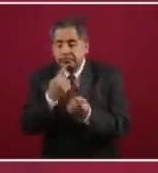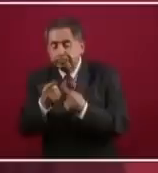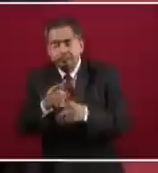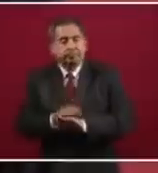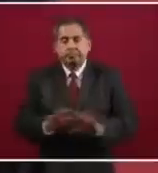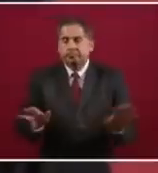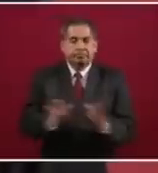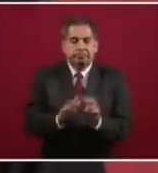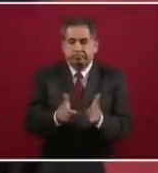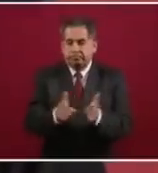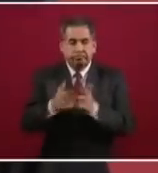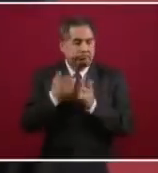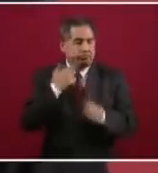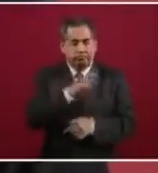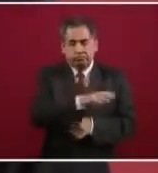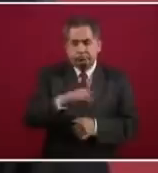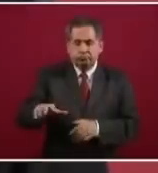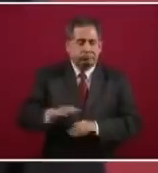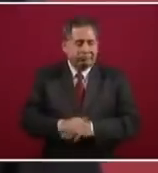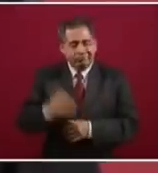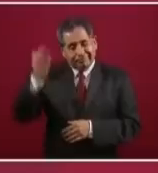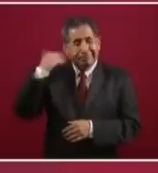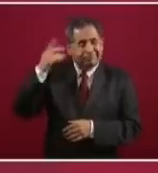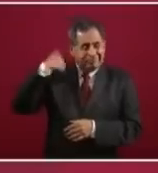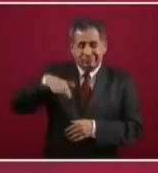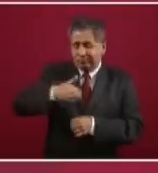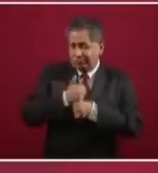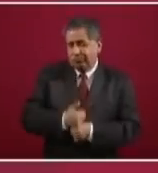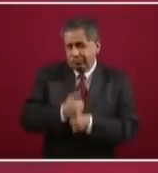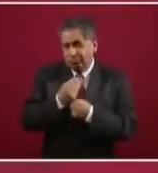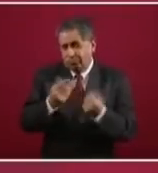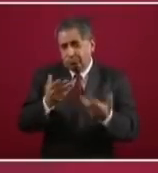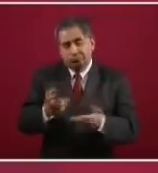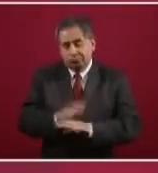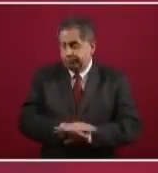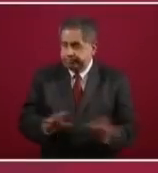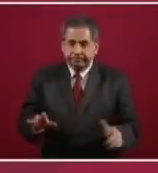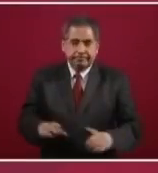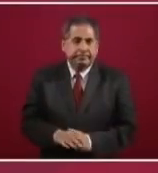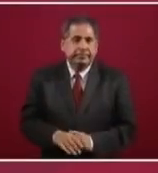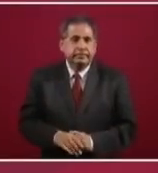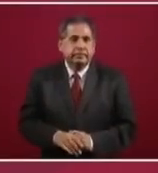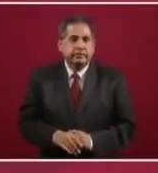en cuestiones partidistas. Padecimos mucho nosotros de eso.